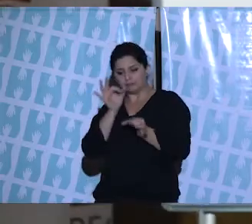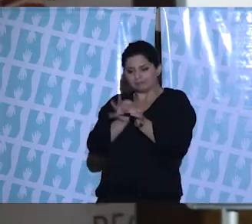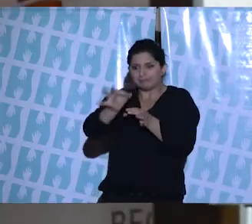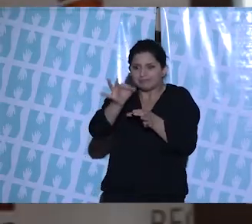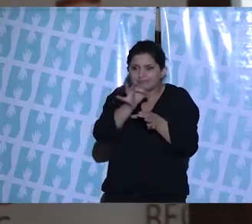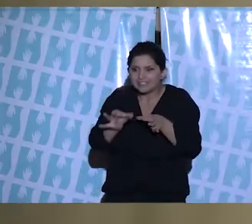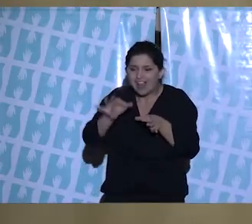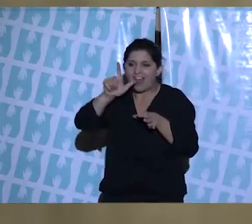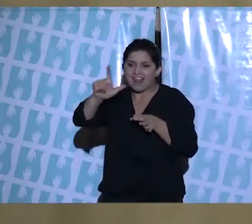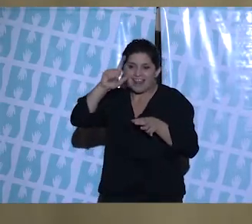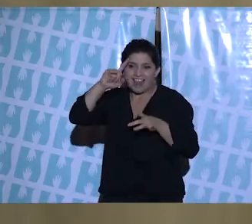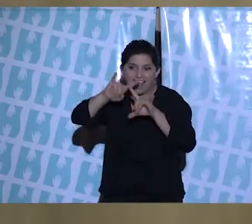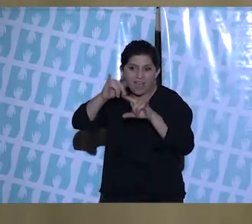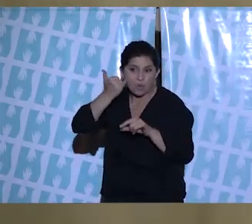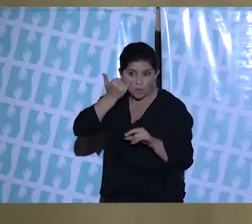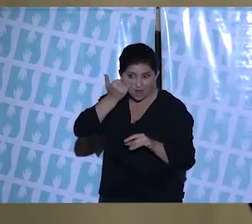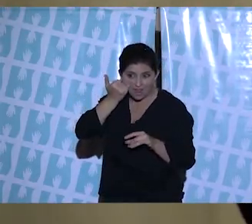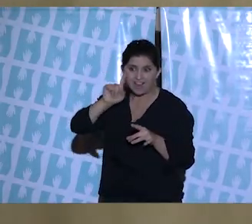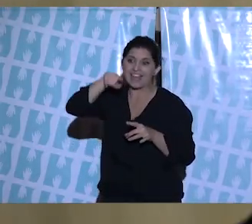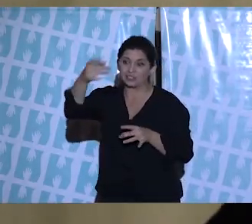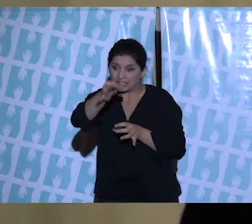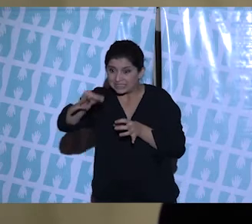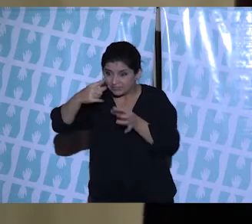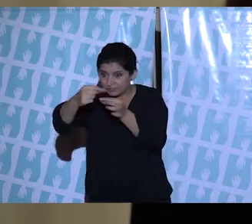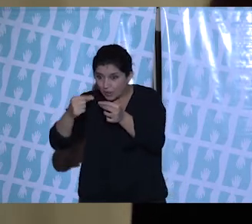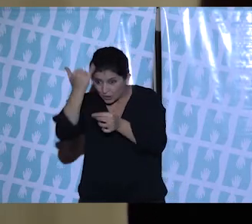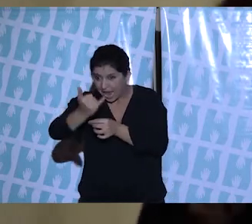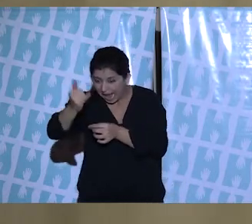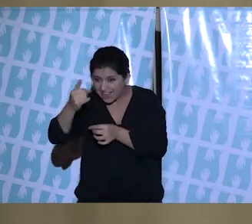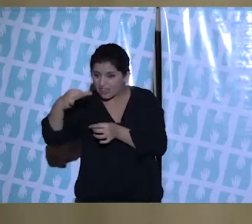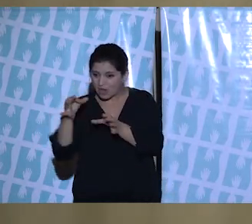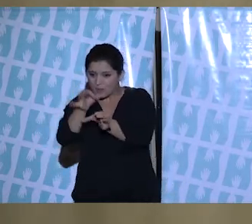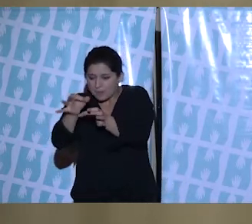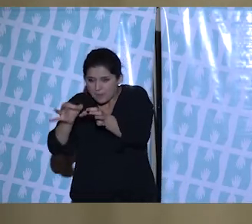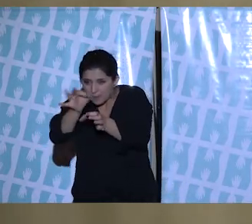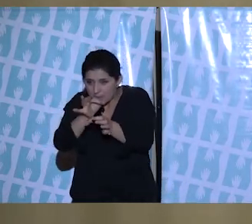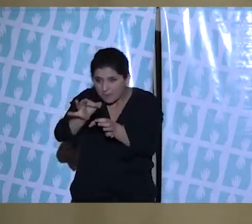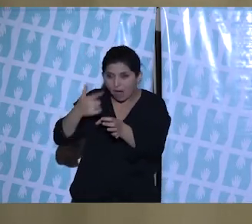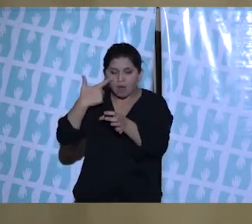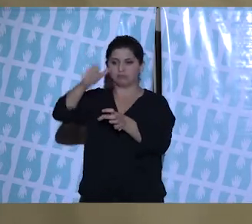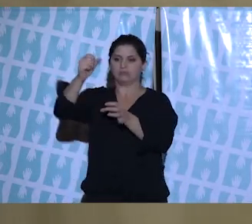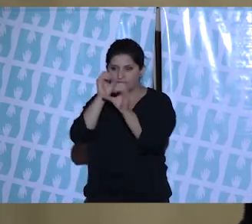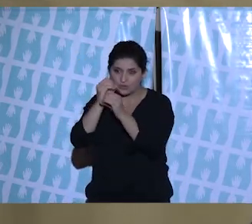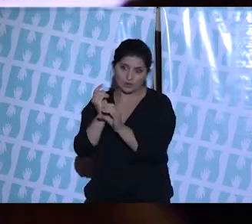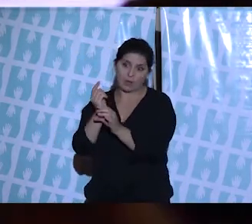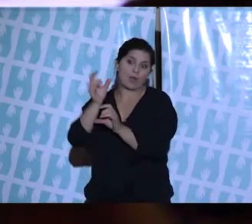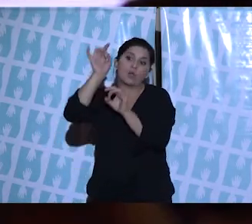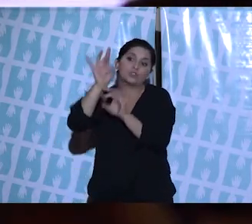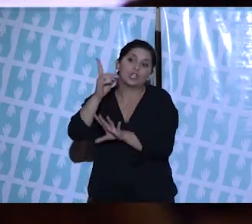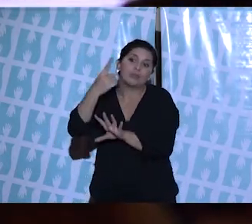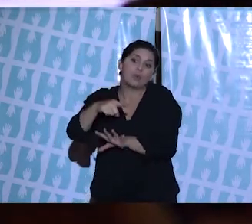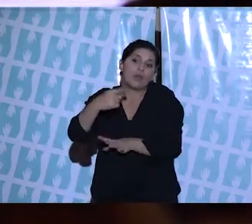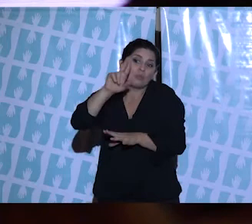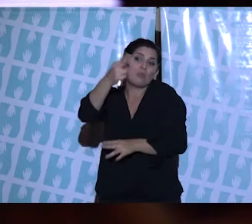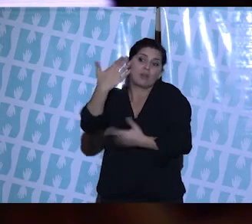Levy en las neuronas restantes y cuerpos de Levy en otras partes del cerebro. O sea que 100